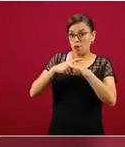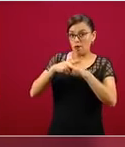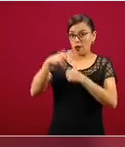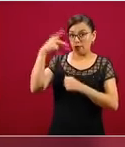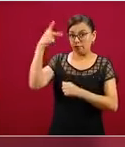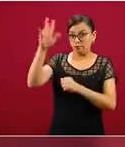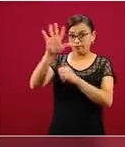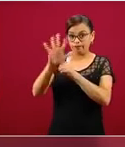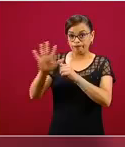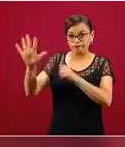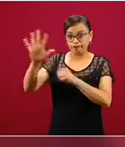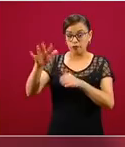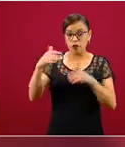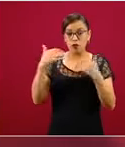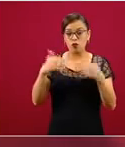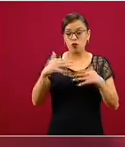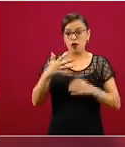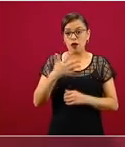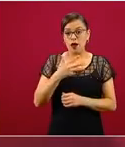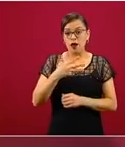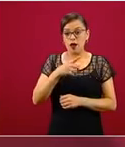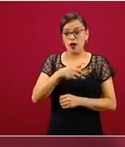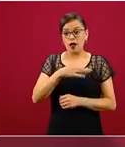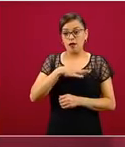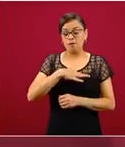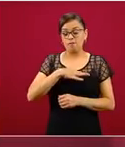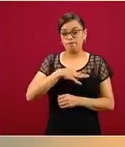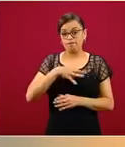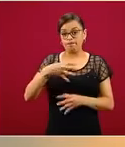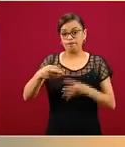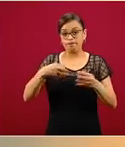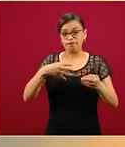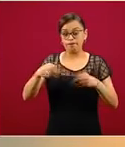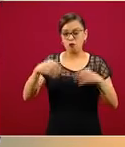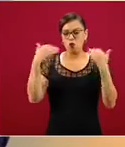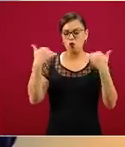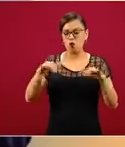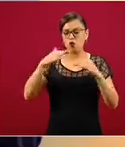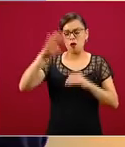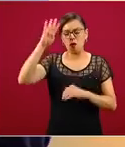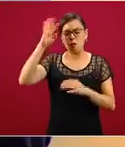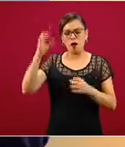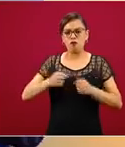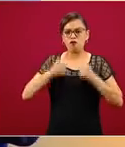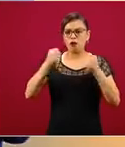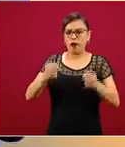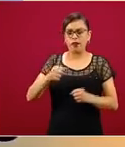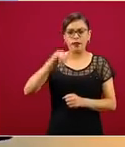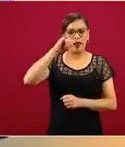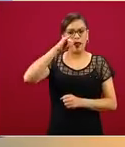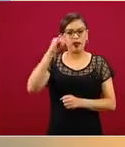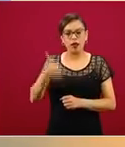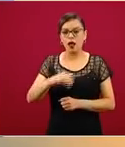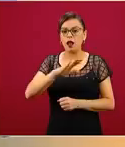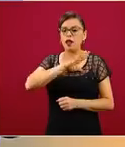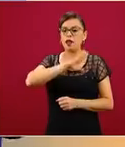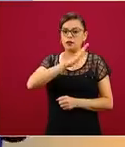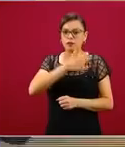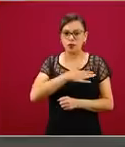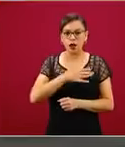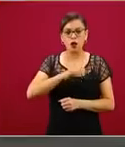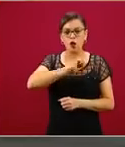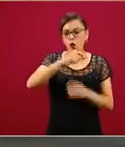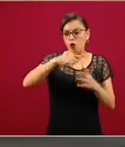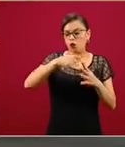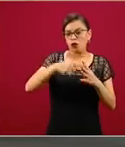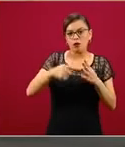teníamos epidemias francamente intensas, en Italia, en España, en varios otros países y